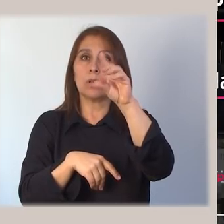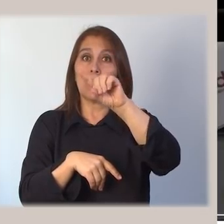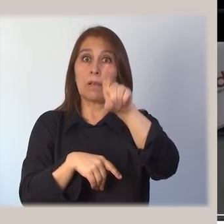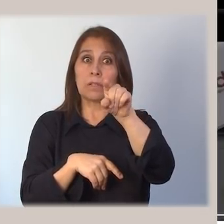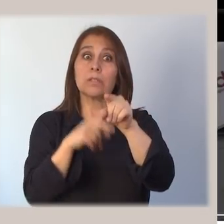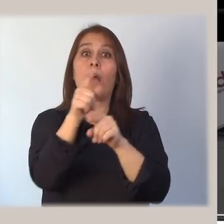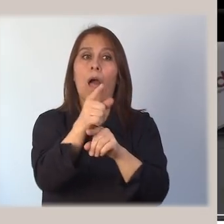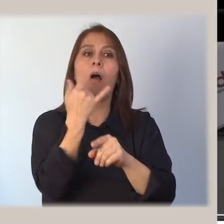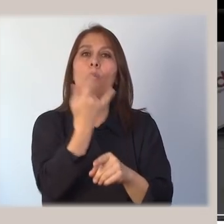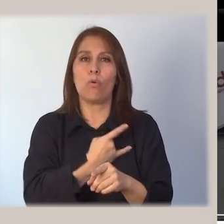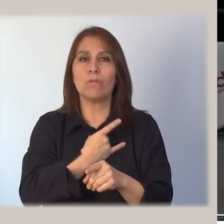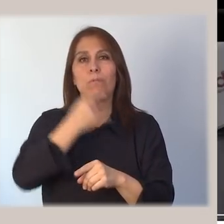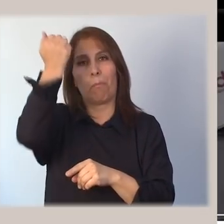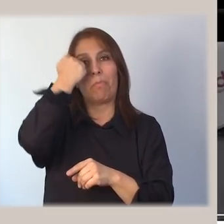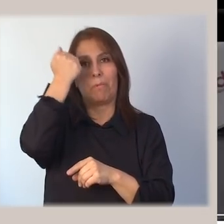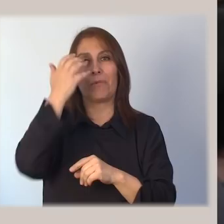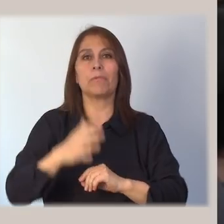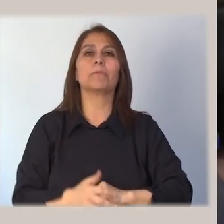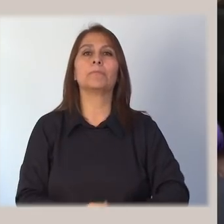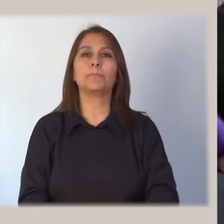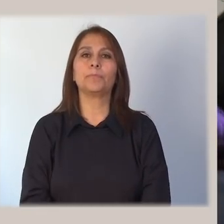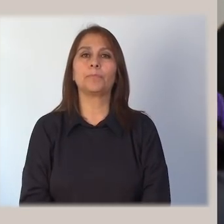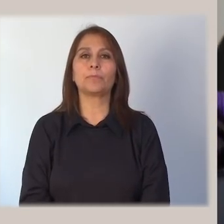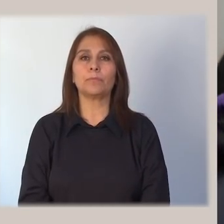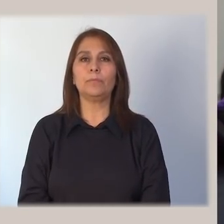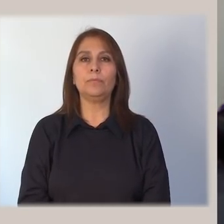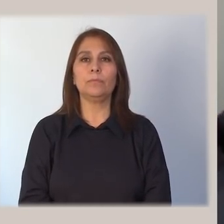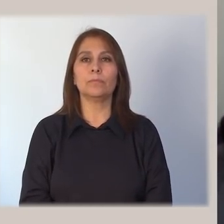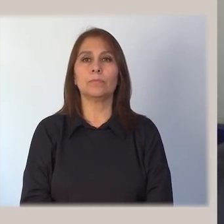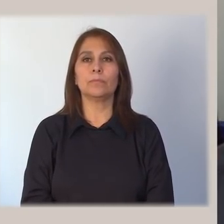los podcasts de Pedagógica Radio.